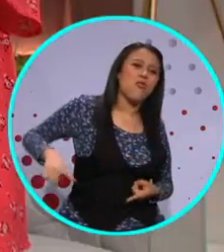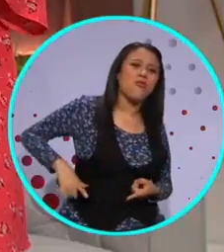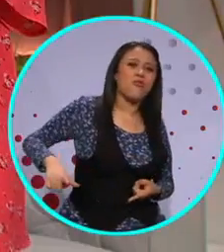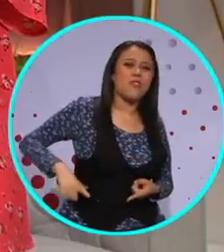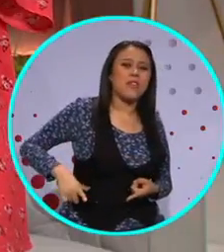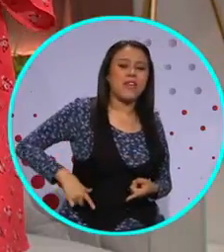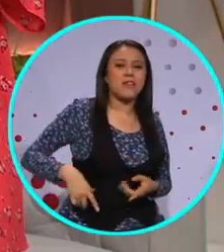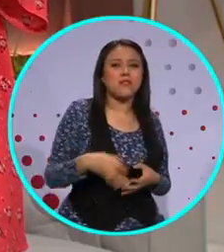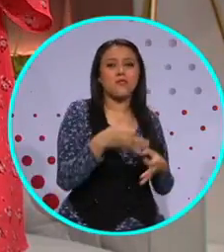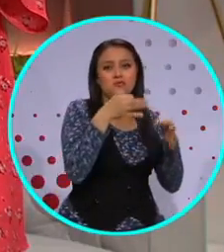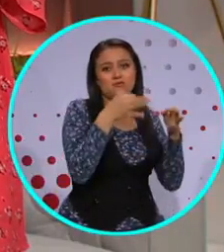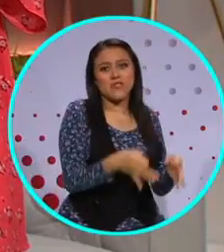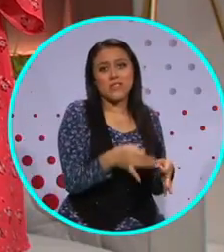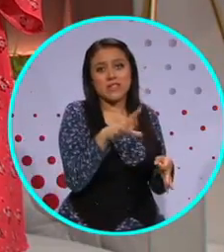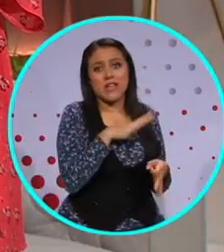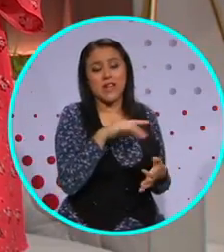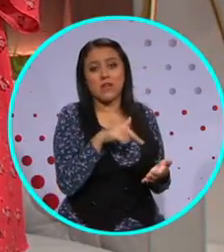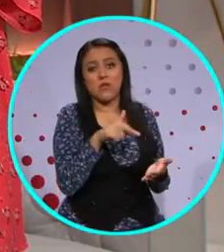oficial